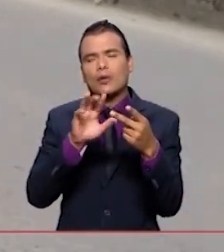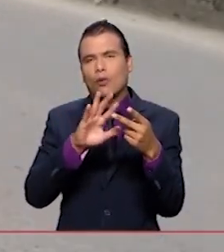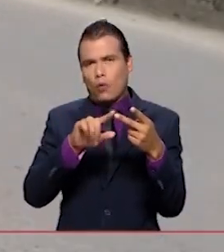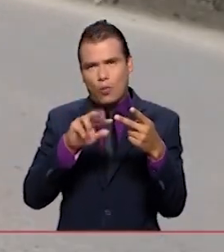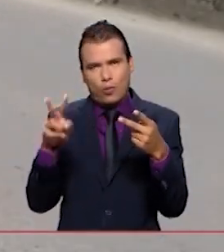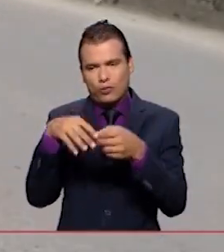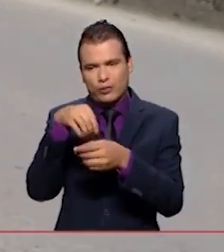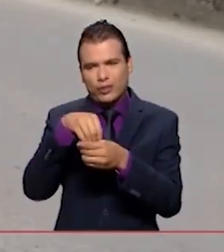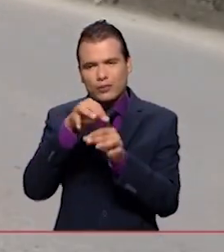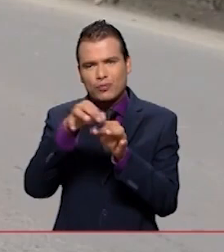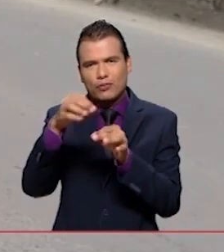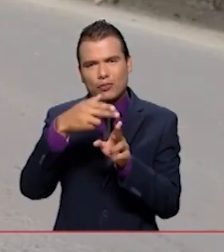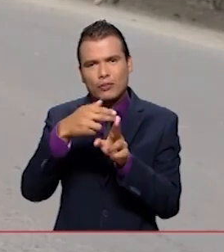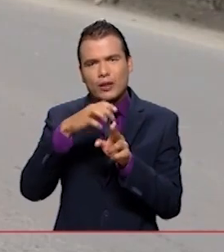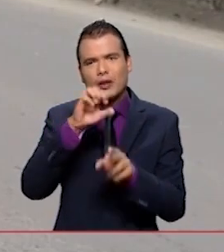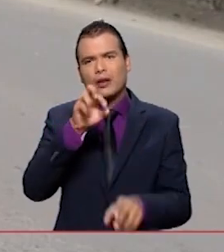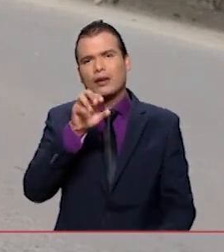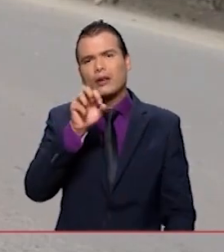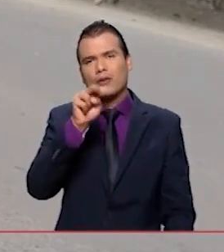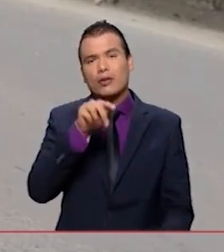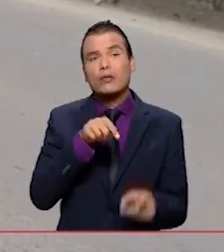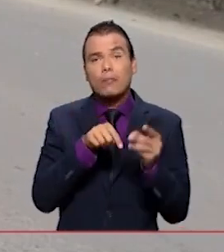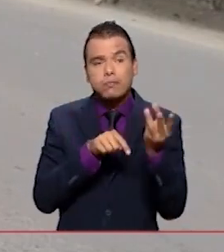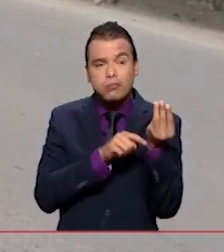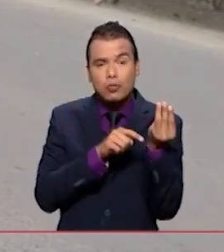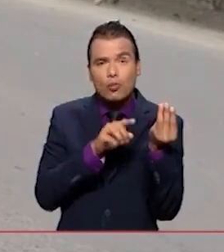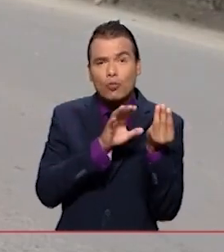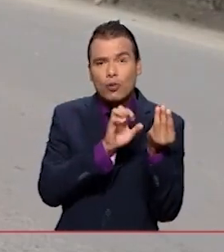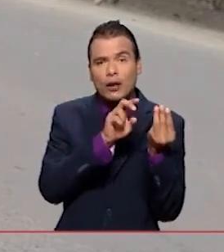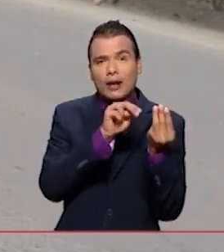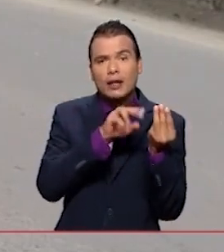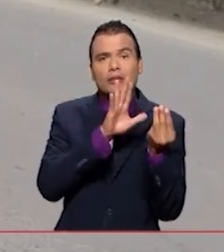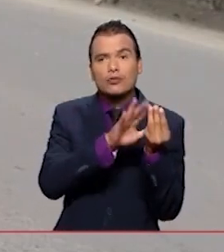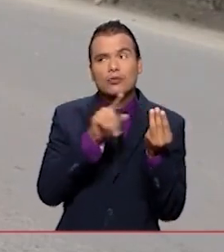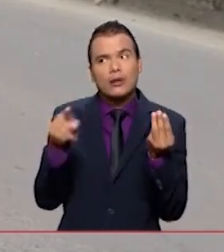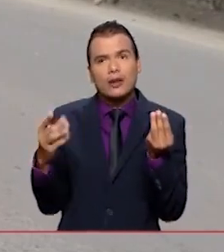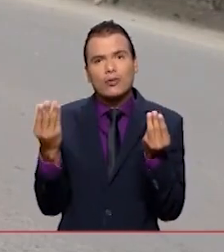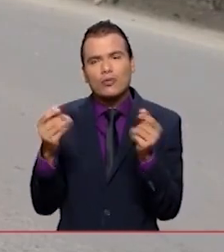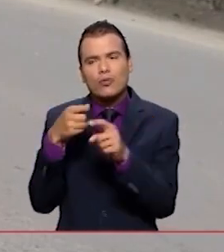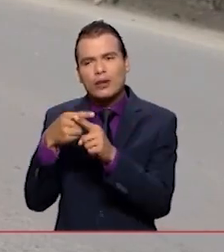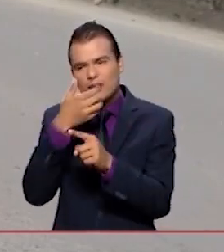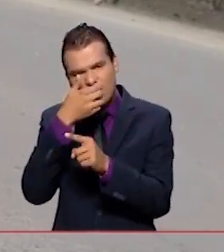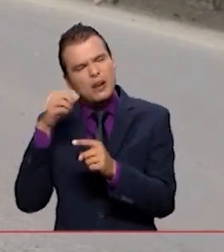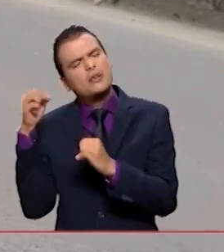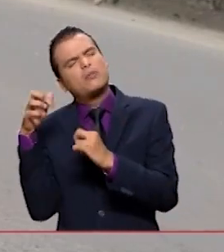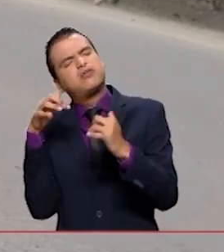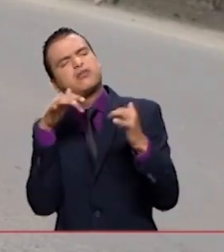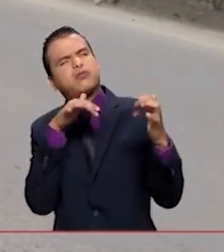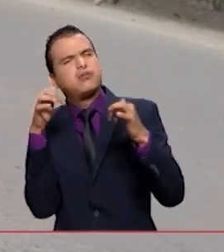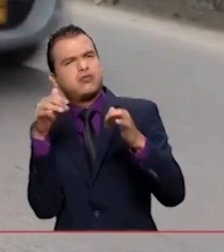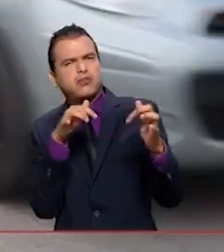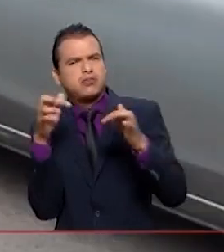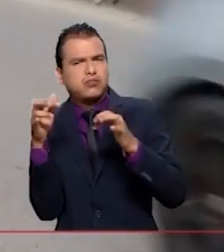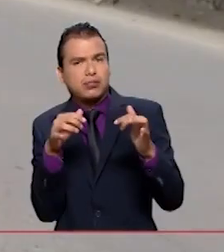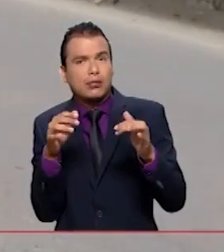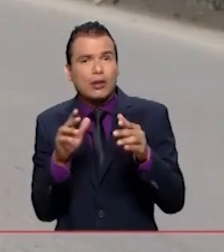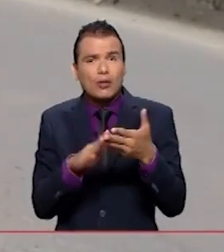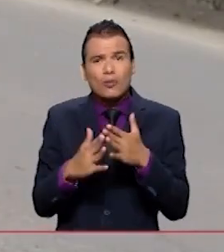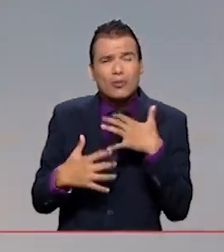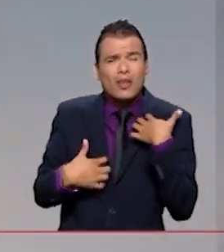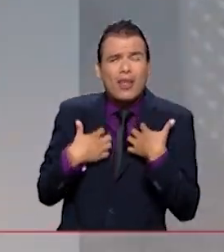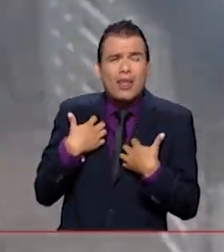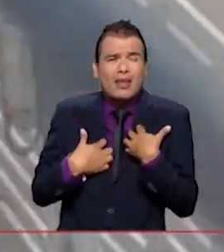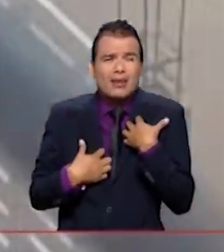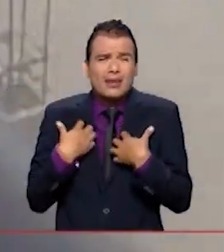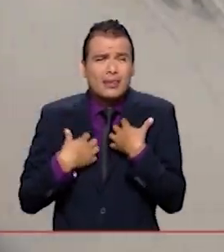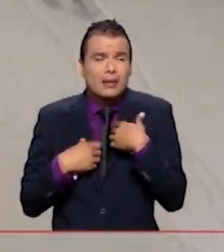columna Dagoberto Ramos de las FARC. Los enfrentamientos han generado temor entre las comunidades, provocando que decenas de